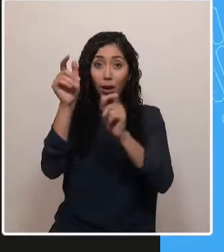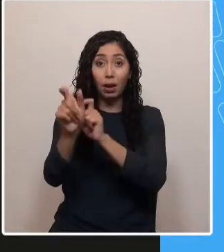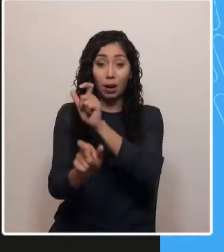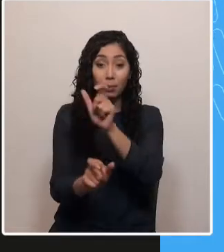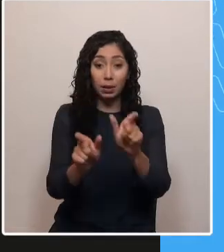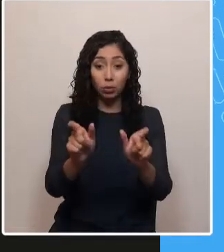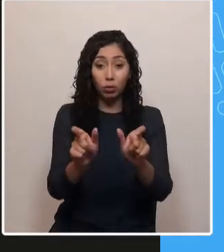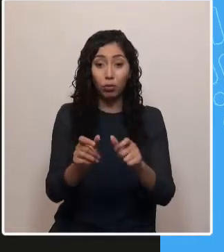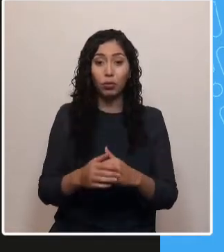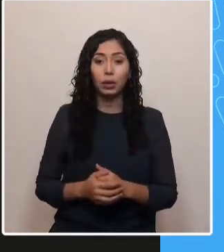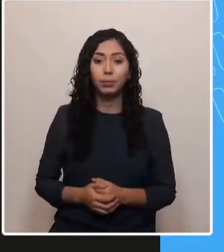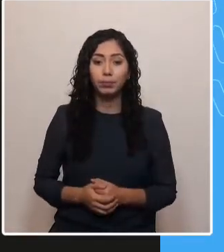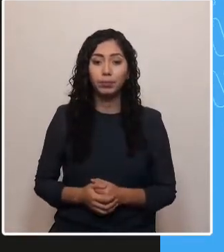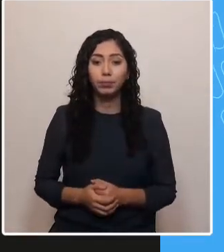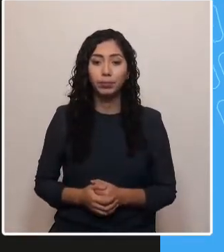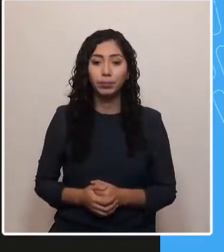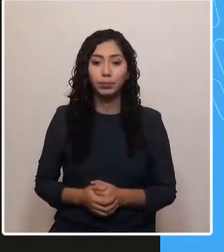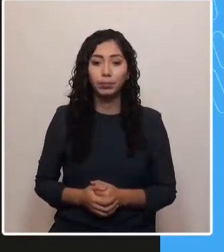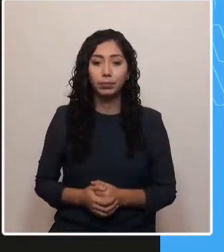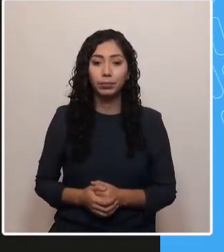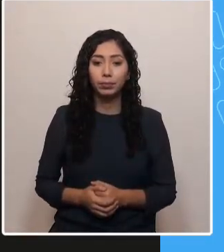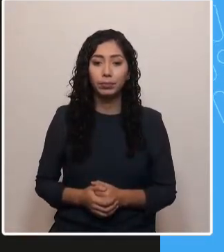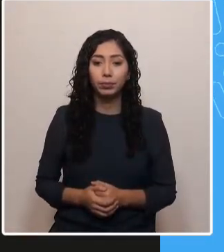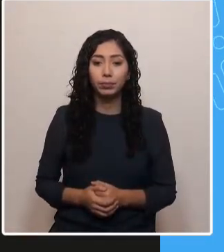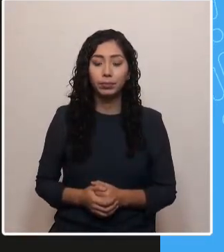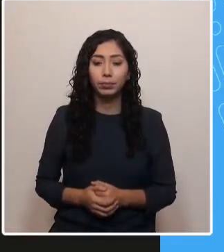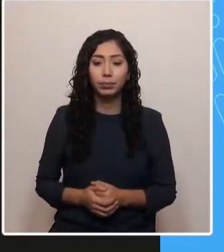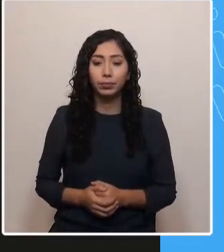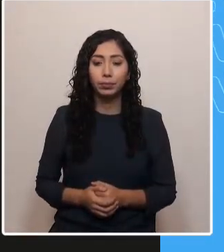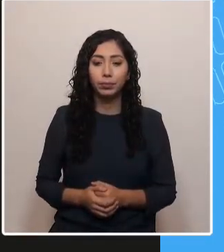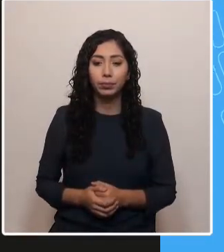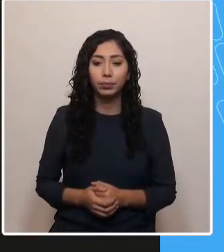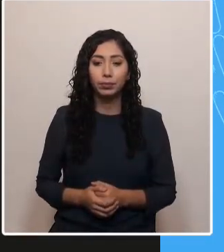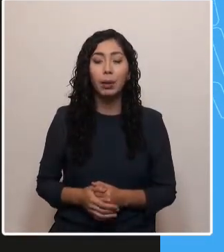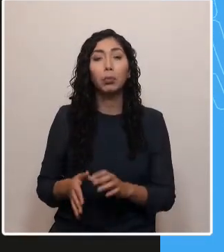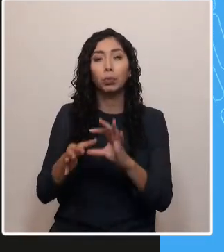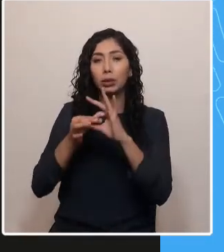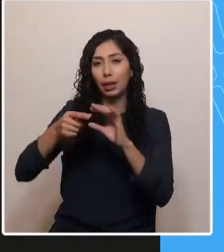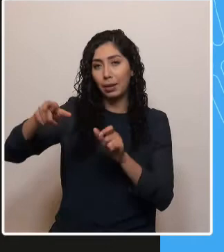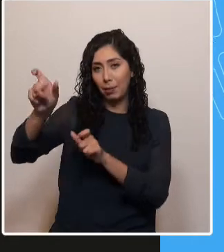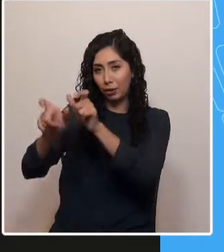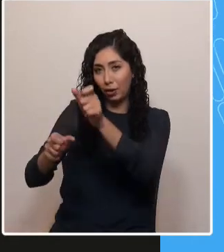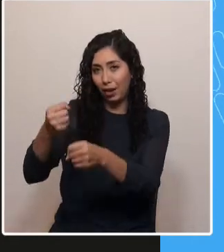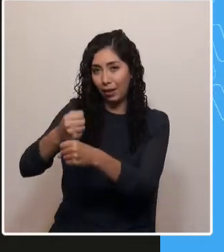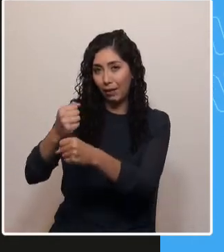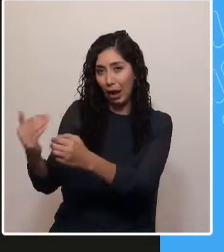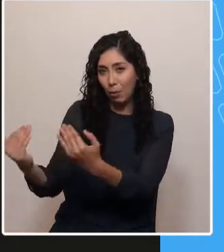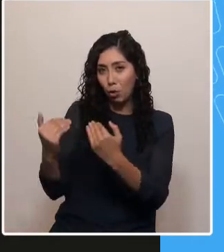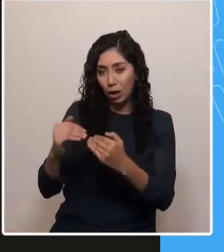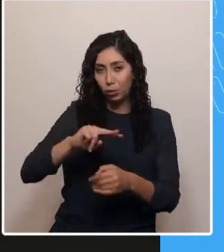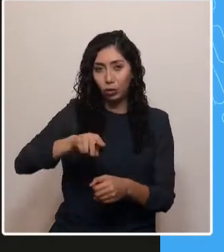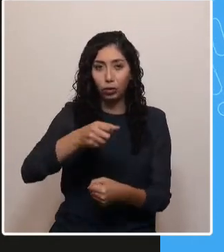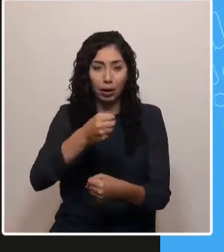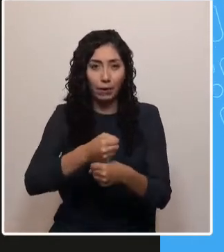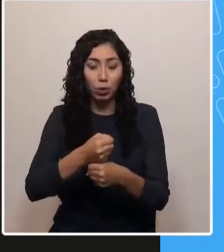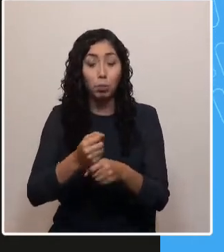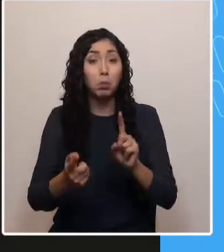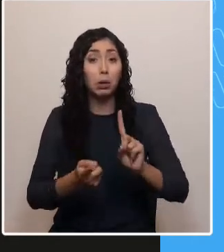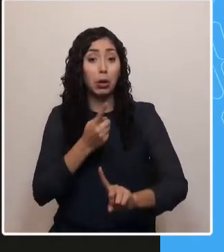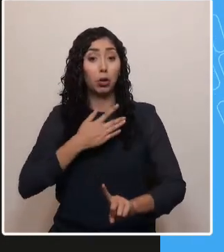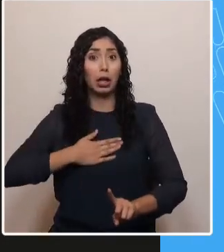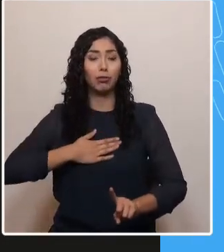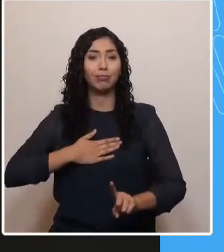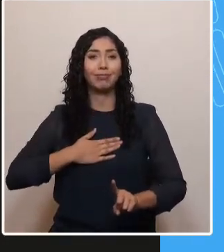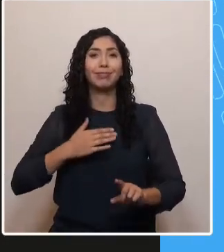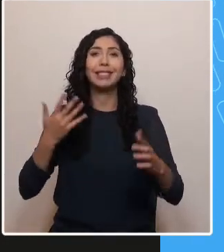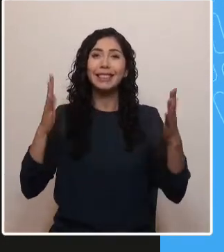vecinos del Distrito 6 y, como siempre, a los técnicos que hacen posible que esto sea realizable. Primero, quería comenzar por celebrar